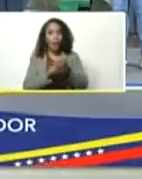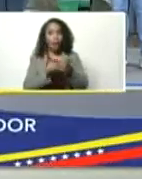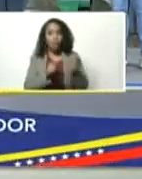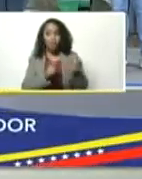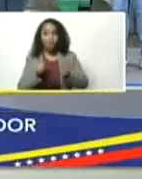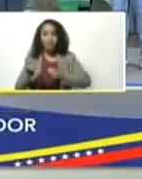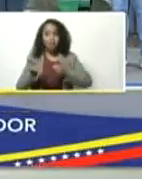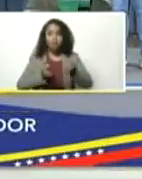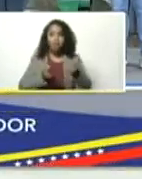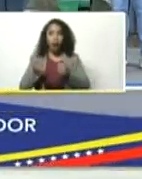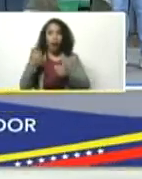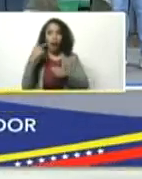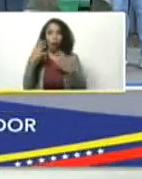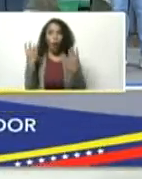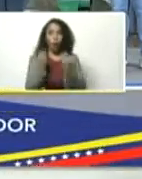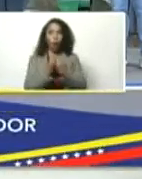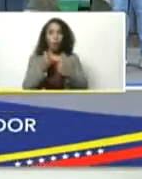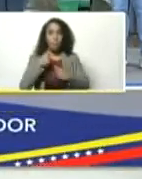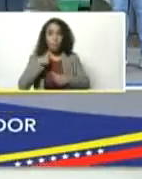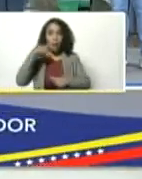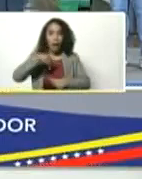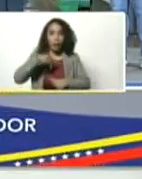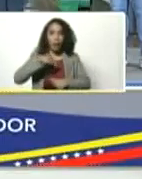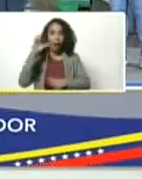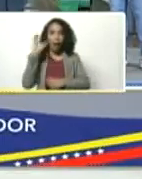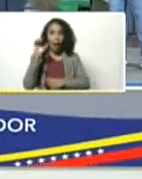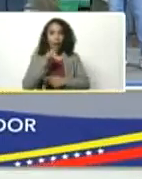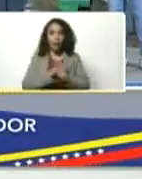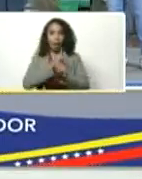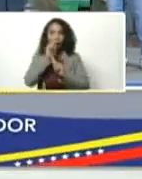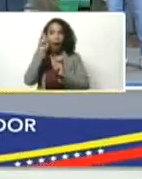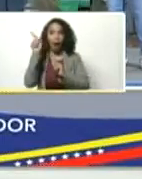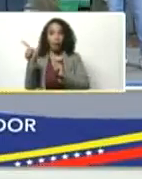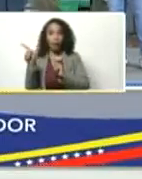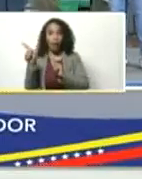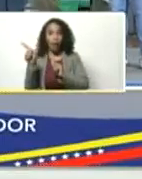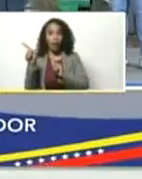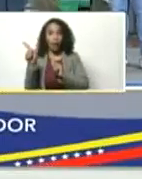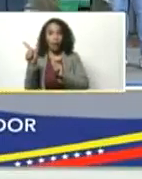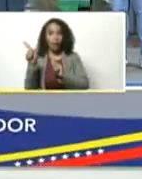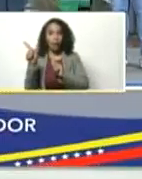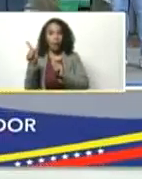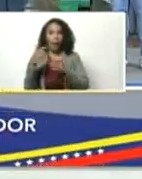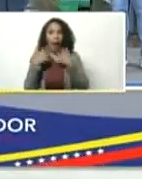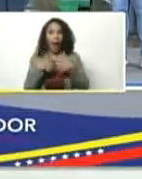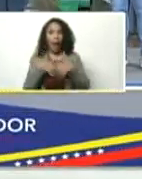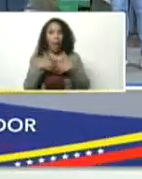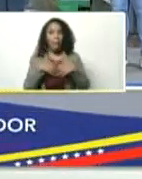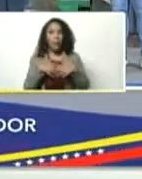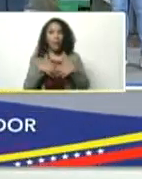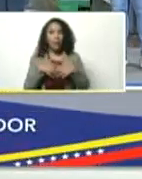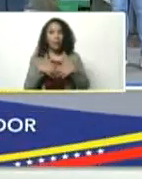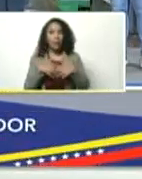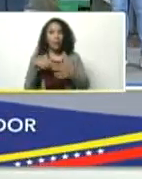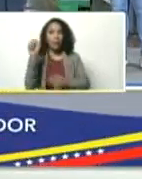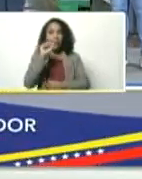Mira, la tenemos aquí al lado mío en Caracas y está allá en la empresa de